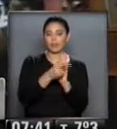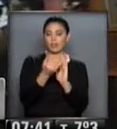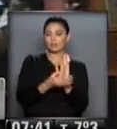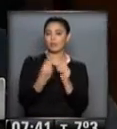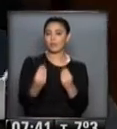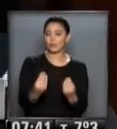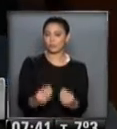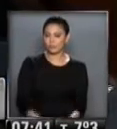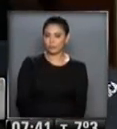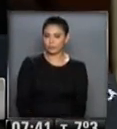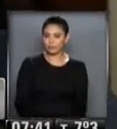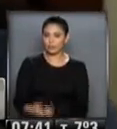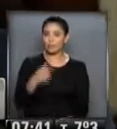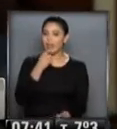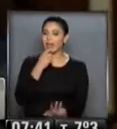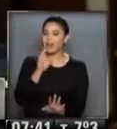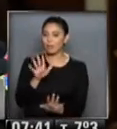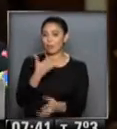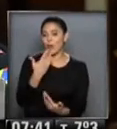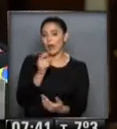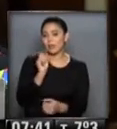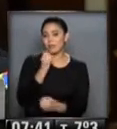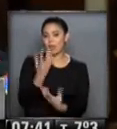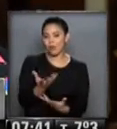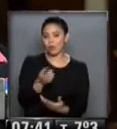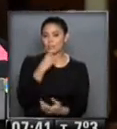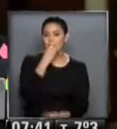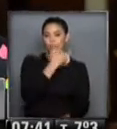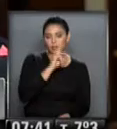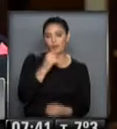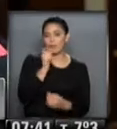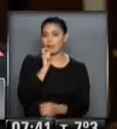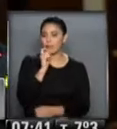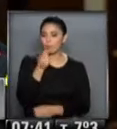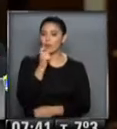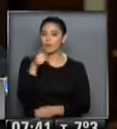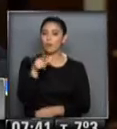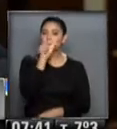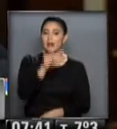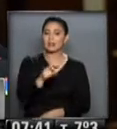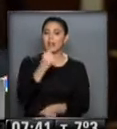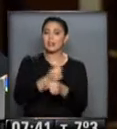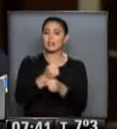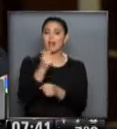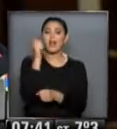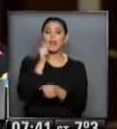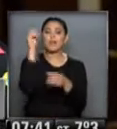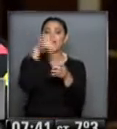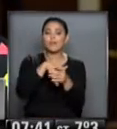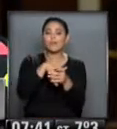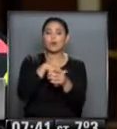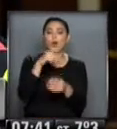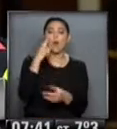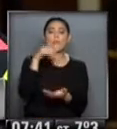le voy a dar un ejemplo práctico, quizás sirva más que todo un discurso, digamos, ¿no? Supóngase usted que un kiosquero va y exterioriza